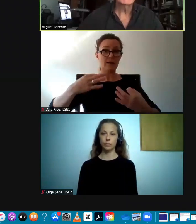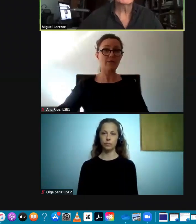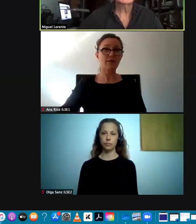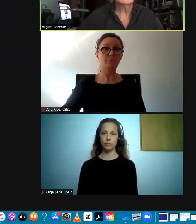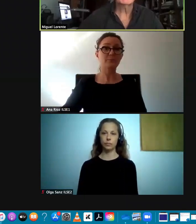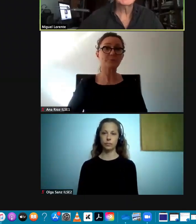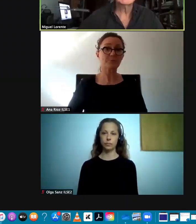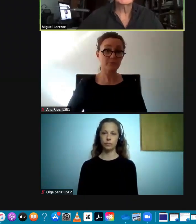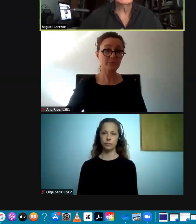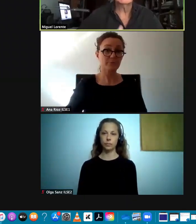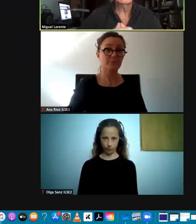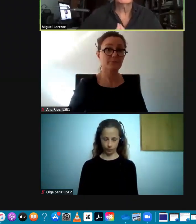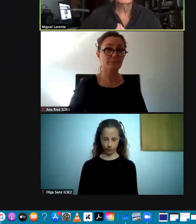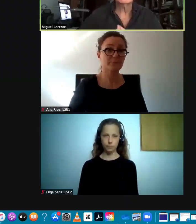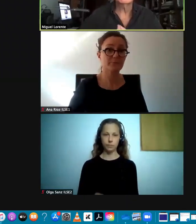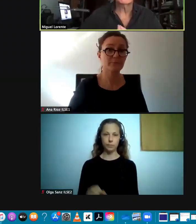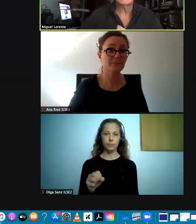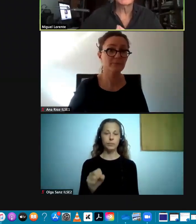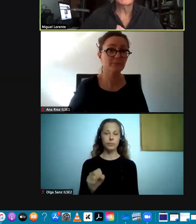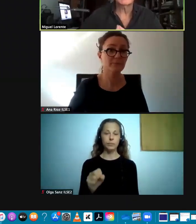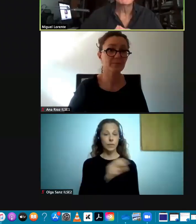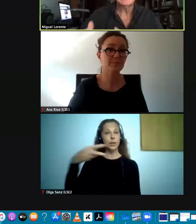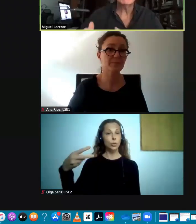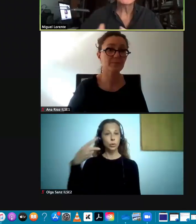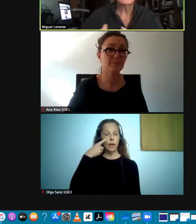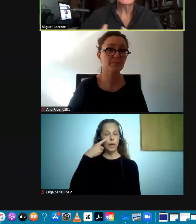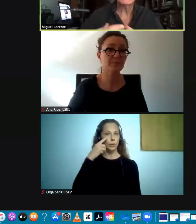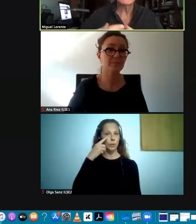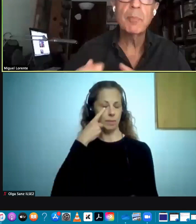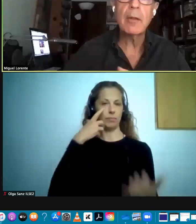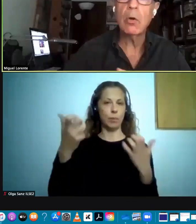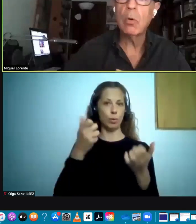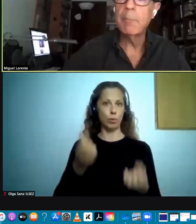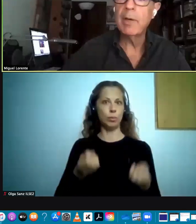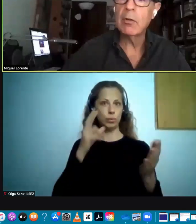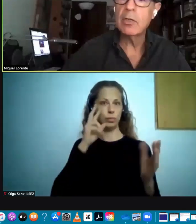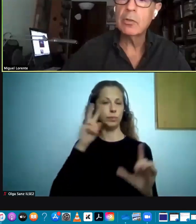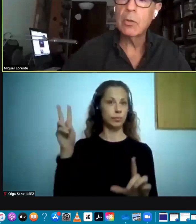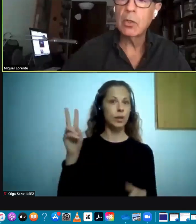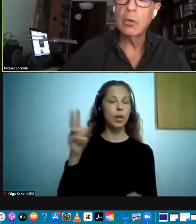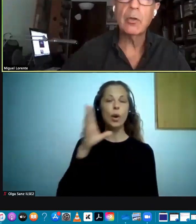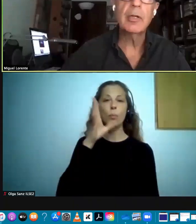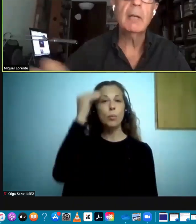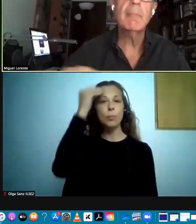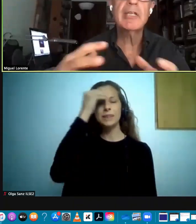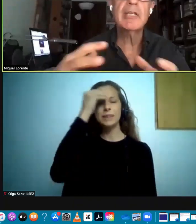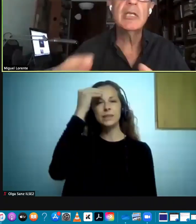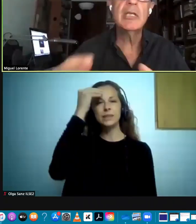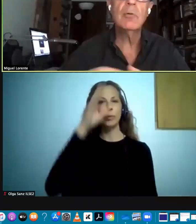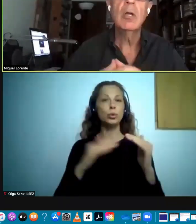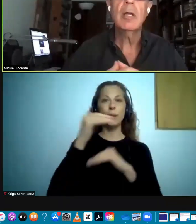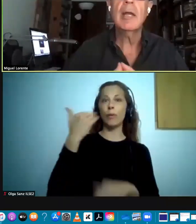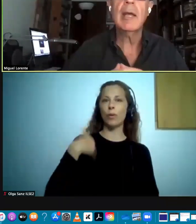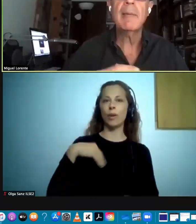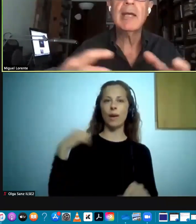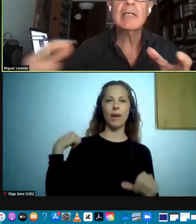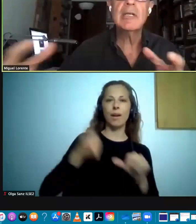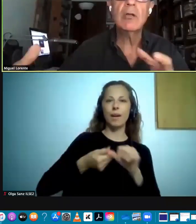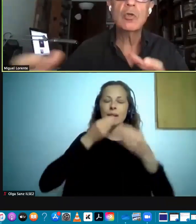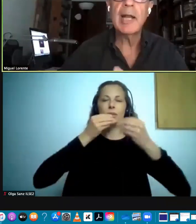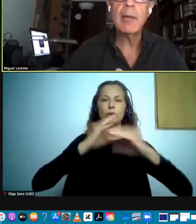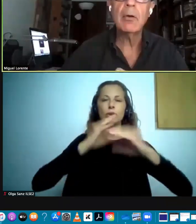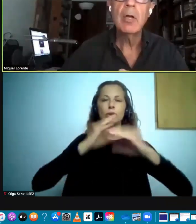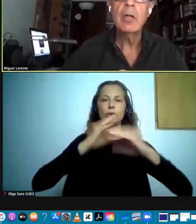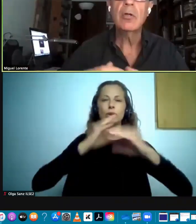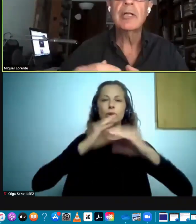resultado pues también es manifiesto, porque creemos que hemos superado un periodo histórico donde el machismo